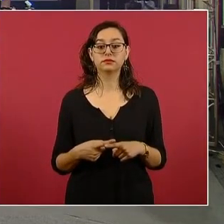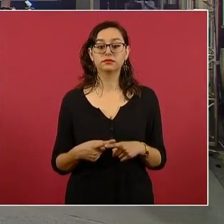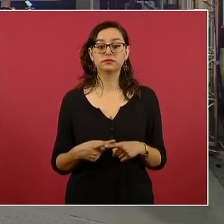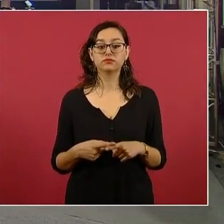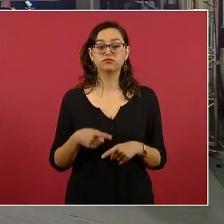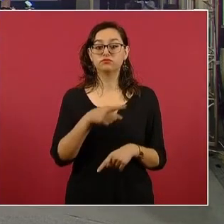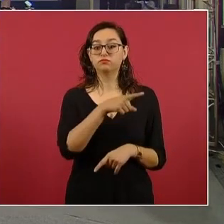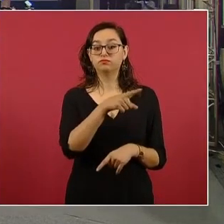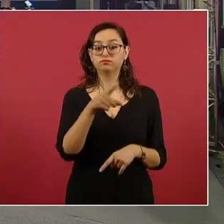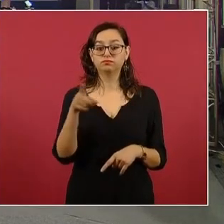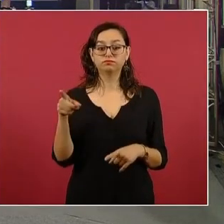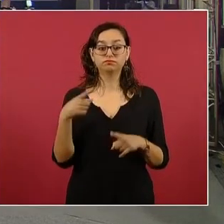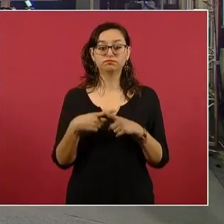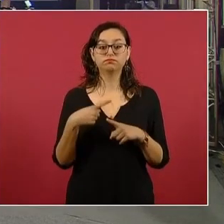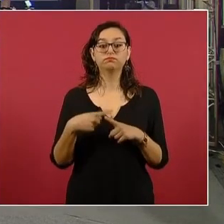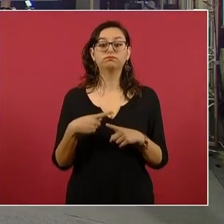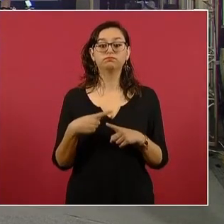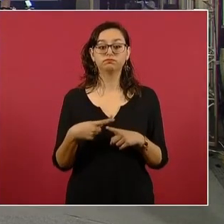¿A quién le corresponde?